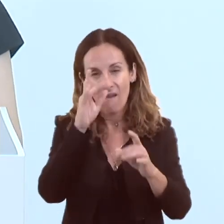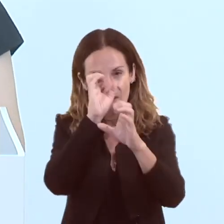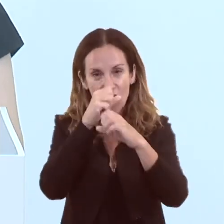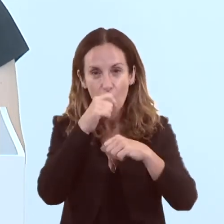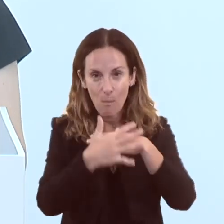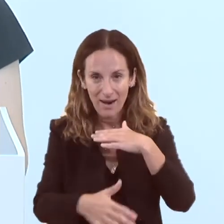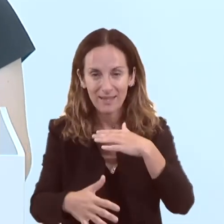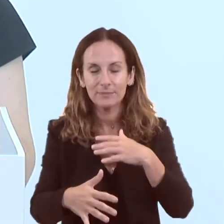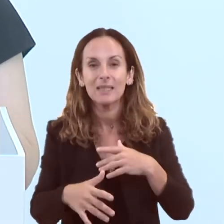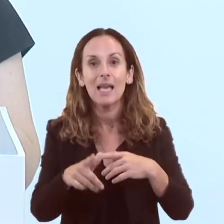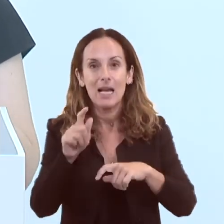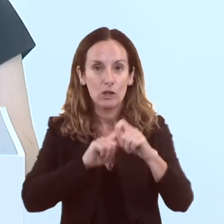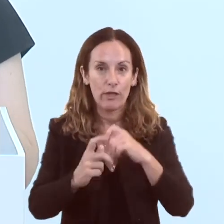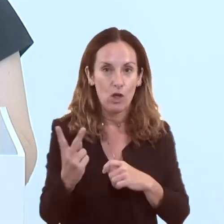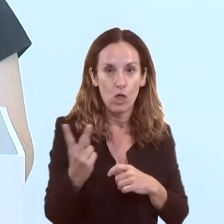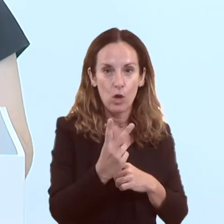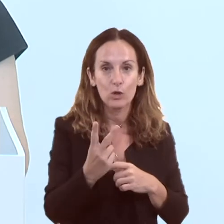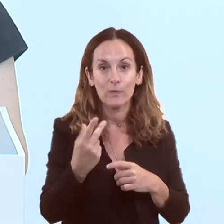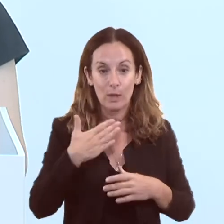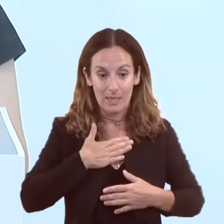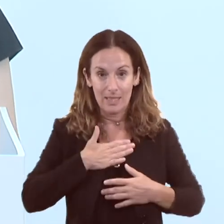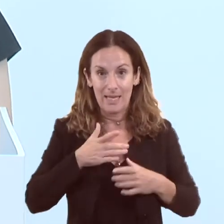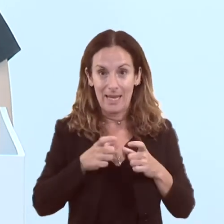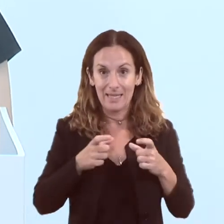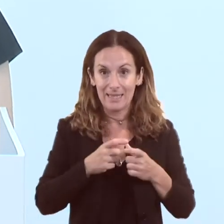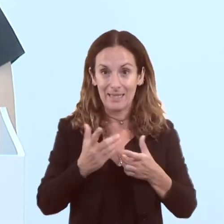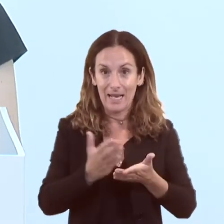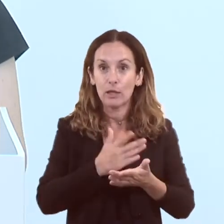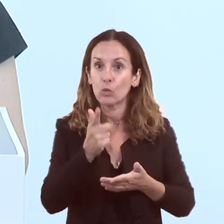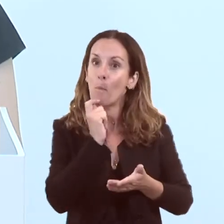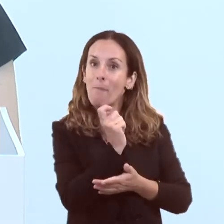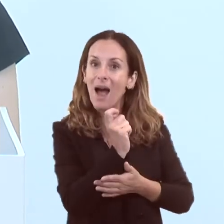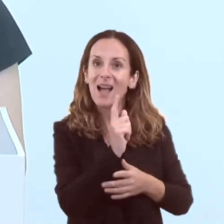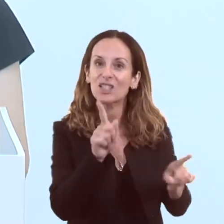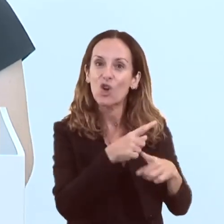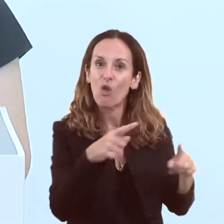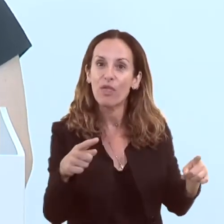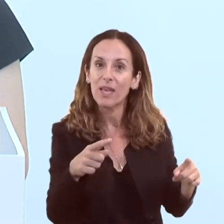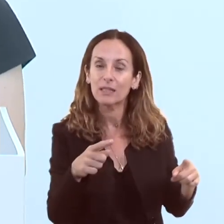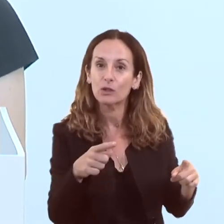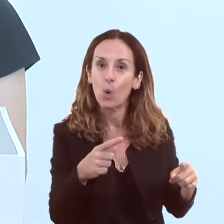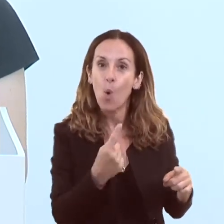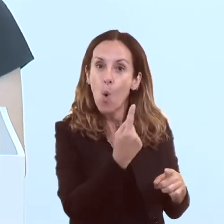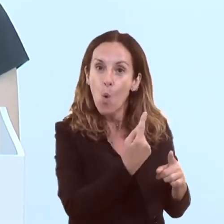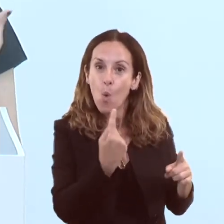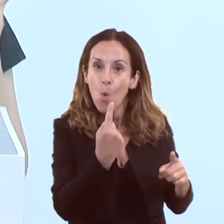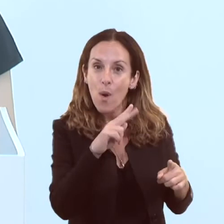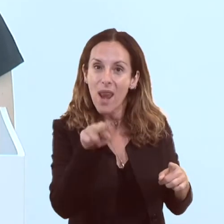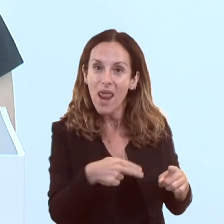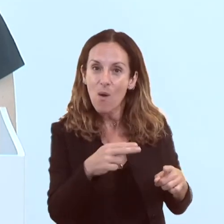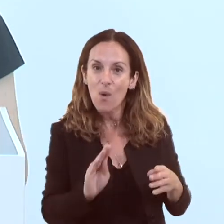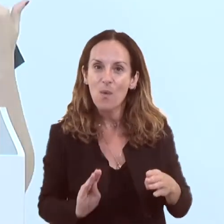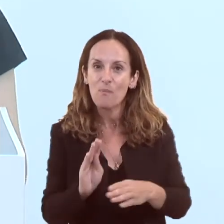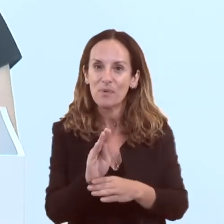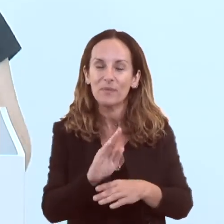hay un pequeño retorno y cuando toda la gente que paga ese concierto va a estar contribuyendo a que cuando